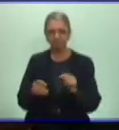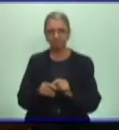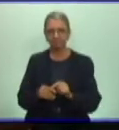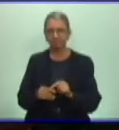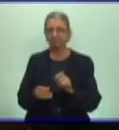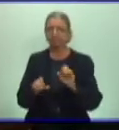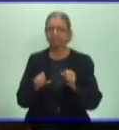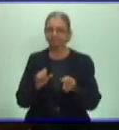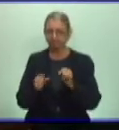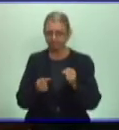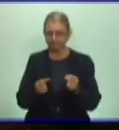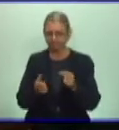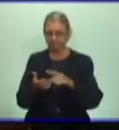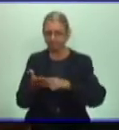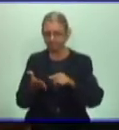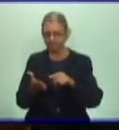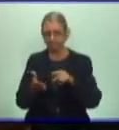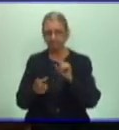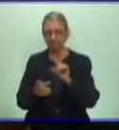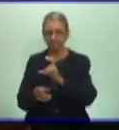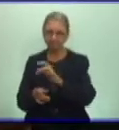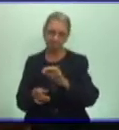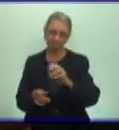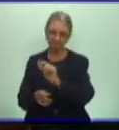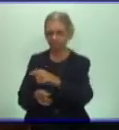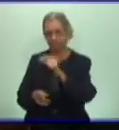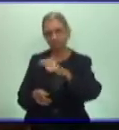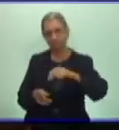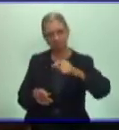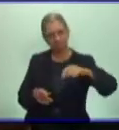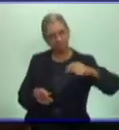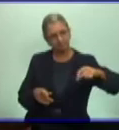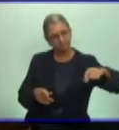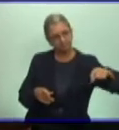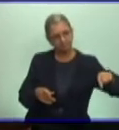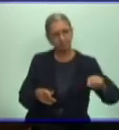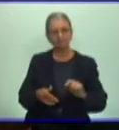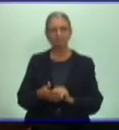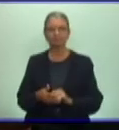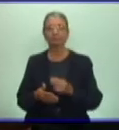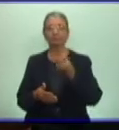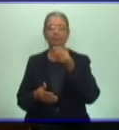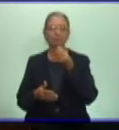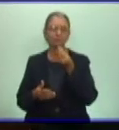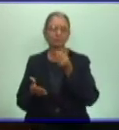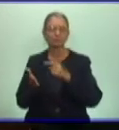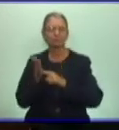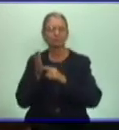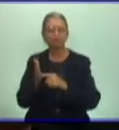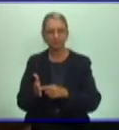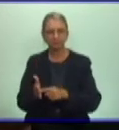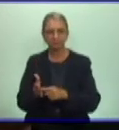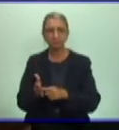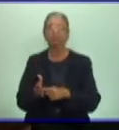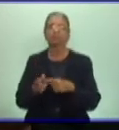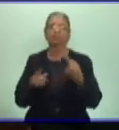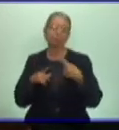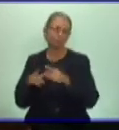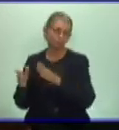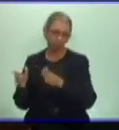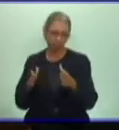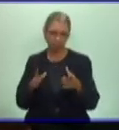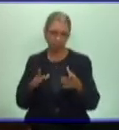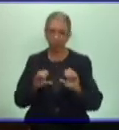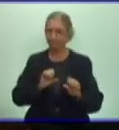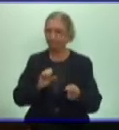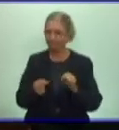son elementos que tenemos que fortalecer. O sea, que hay muchas sugerencias que pudiéramos hacer. Mire, el cálculo, el dominio